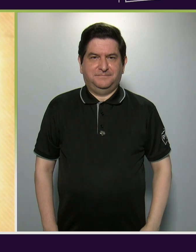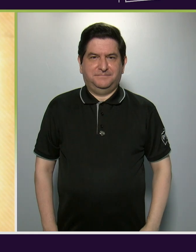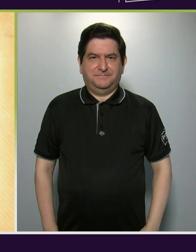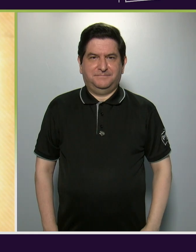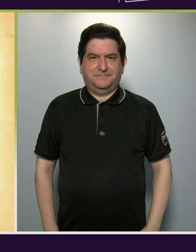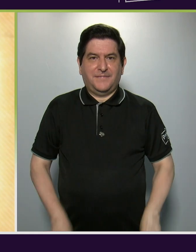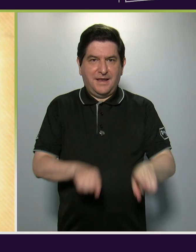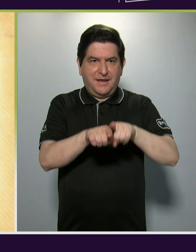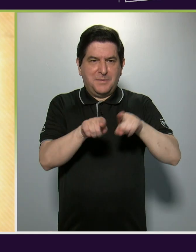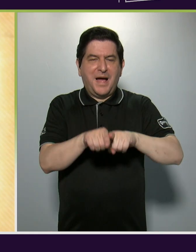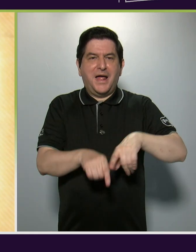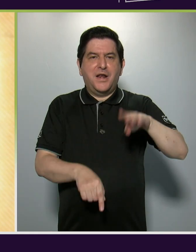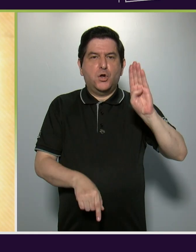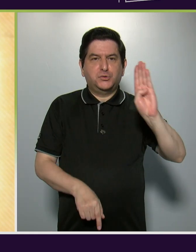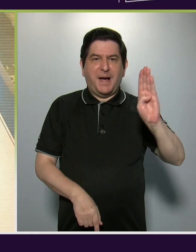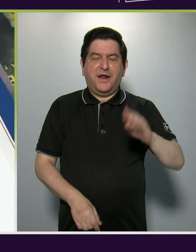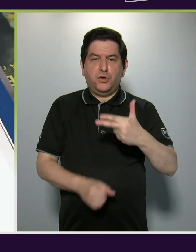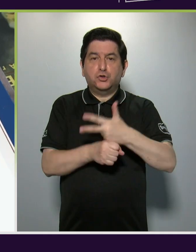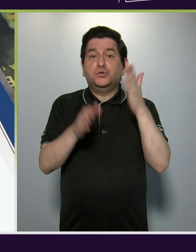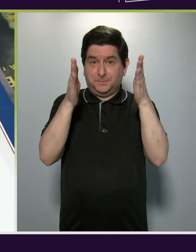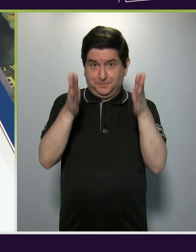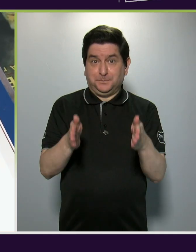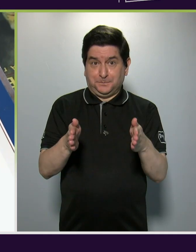los hermanos Barrios, 2 guatemaltecos,